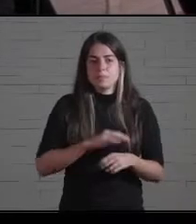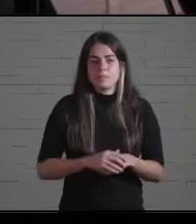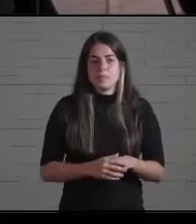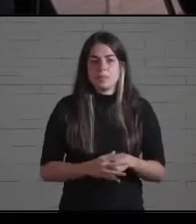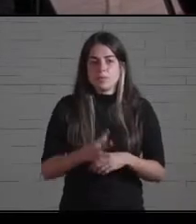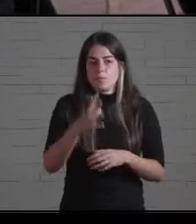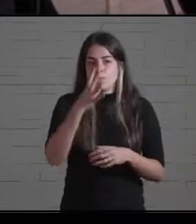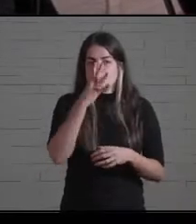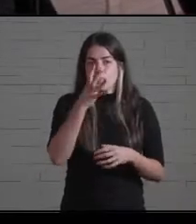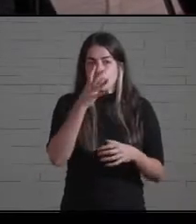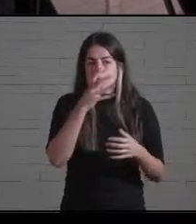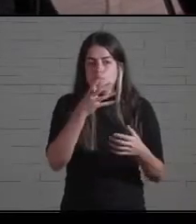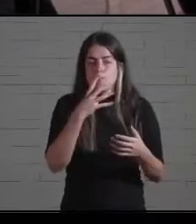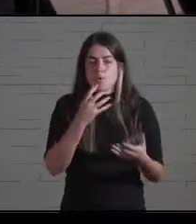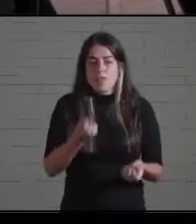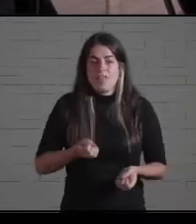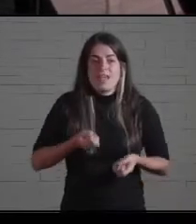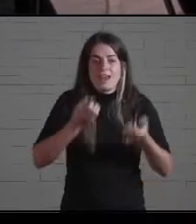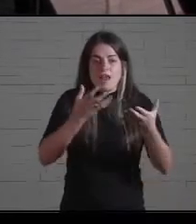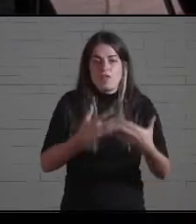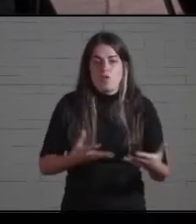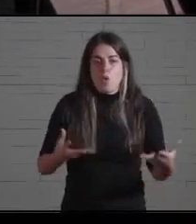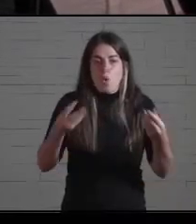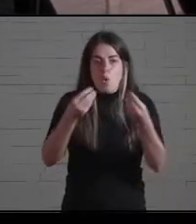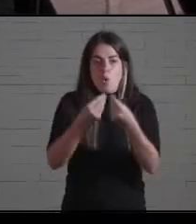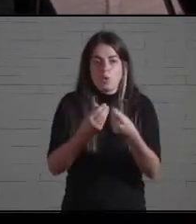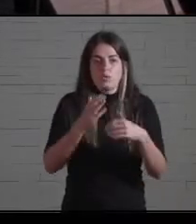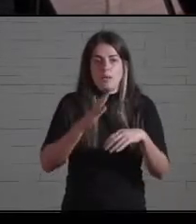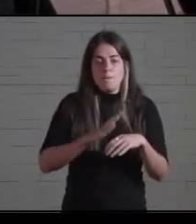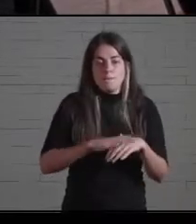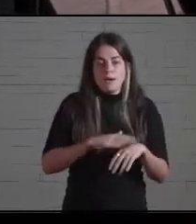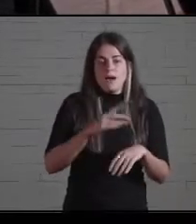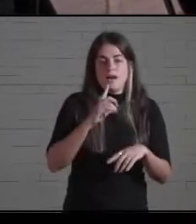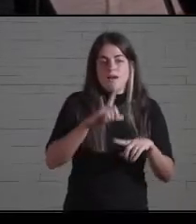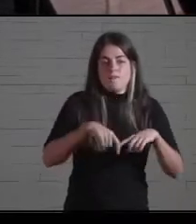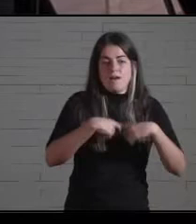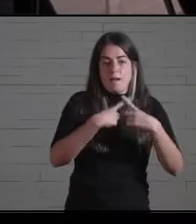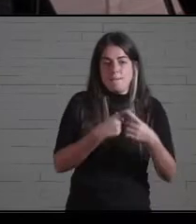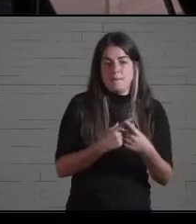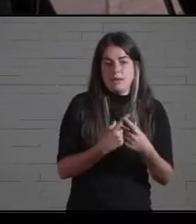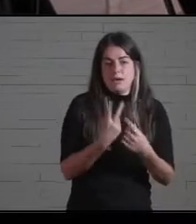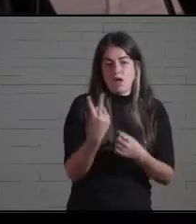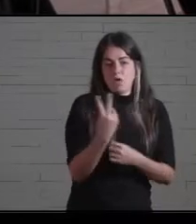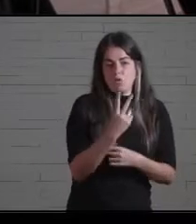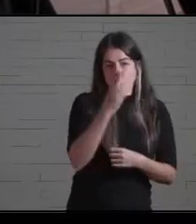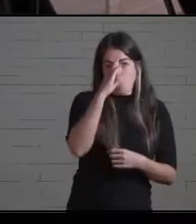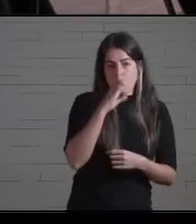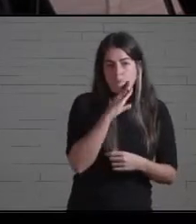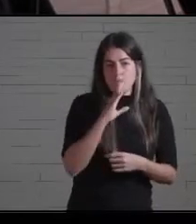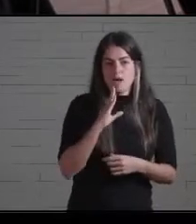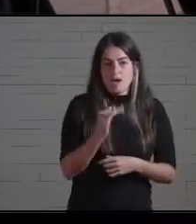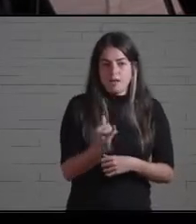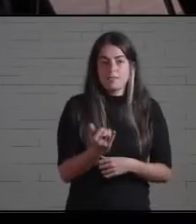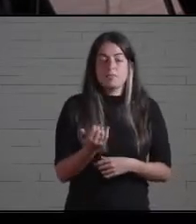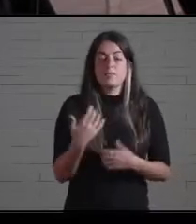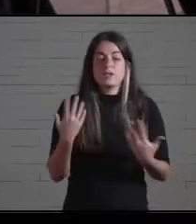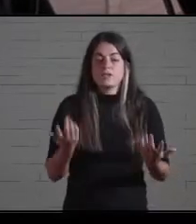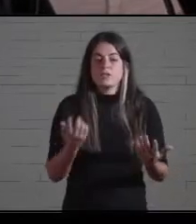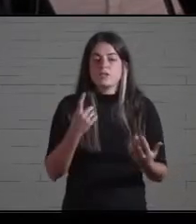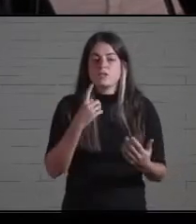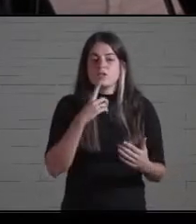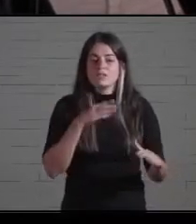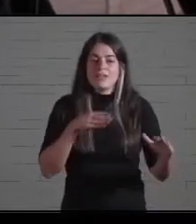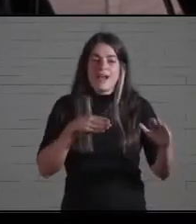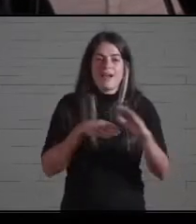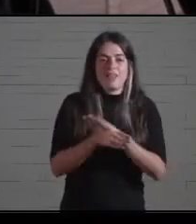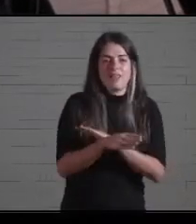la declaración conjunta para familias biparentales. Porque esto dificulta el acceso, no